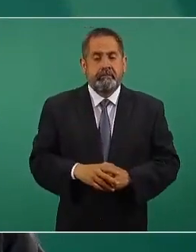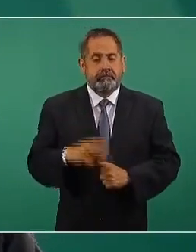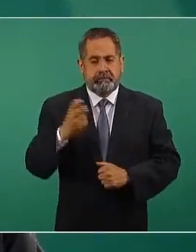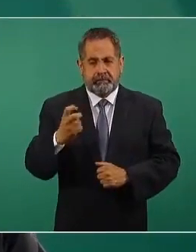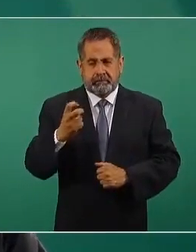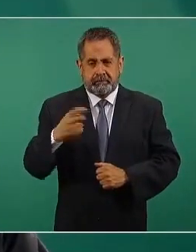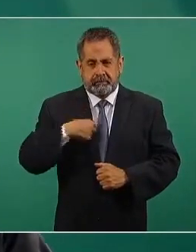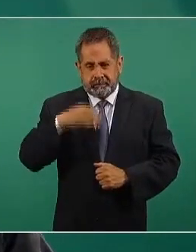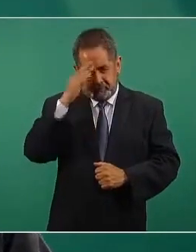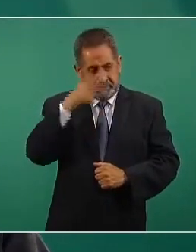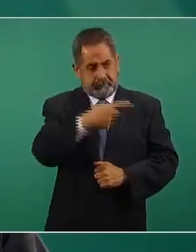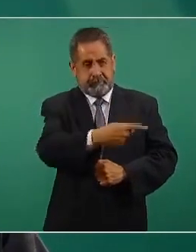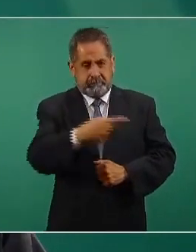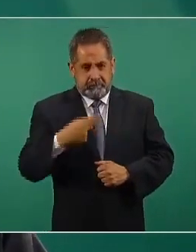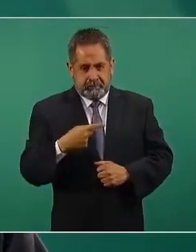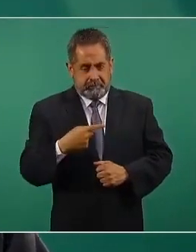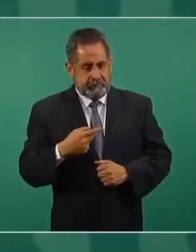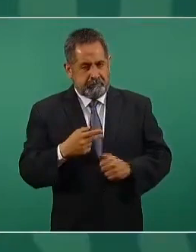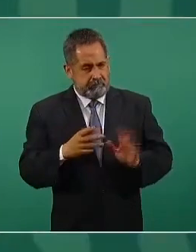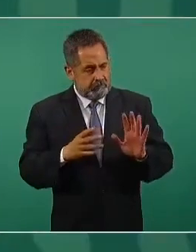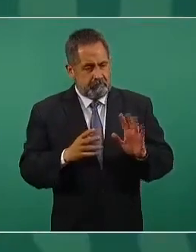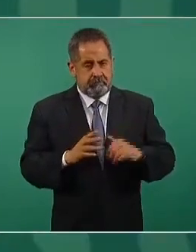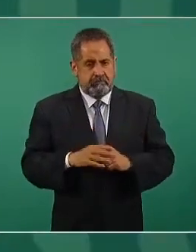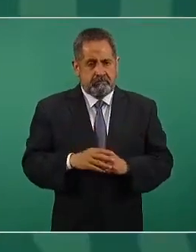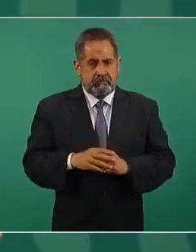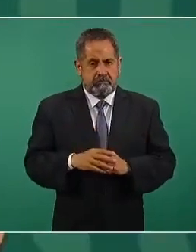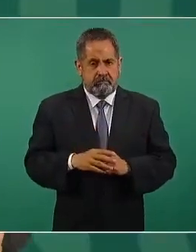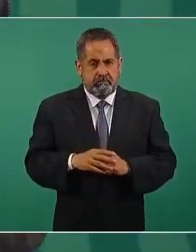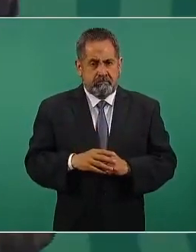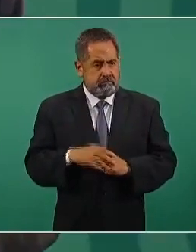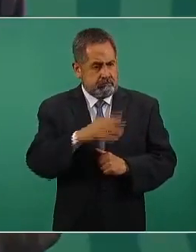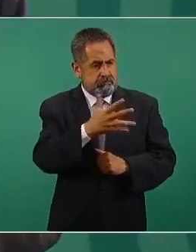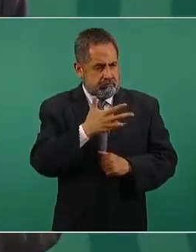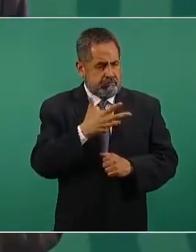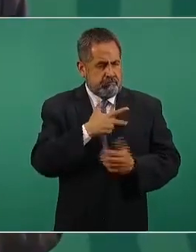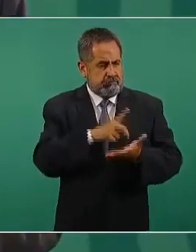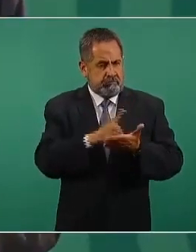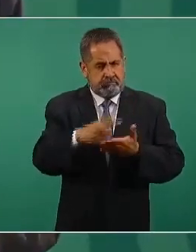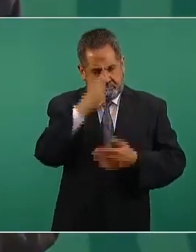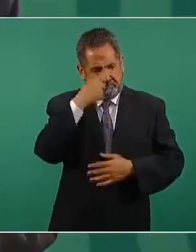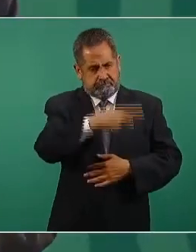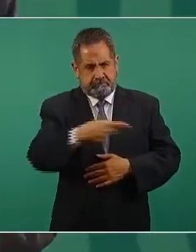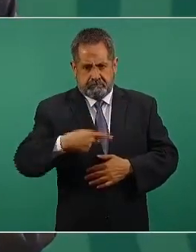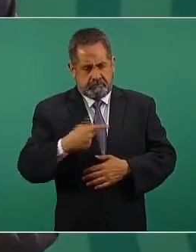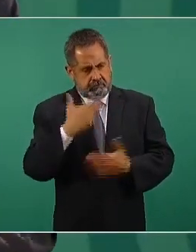Entonces, lo que tú me preguntas, que además tienes todo el derecho de hacerlo,